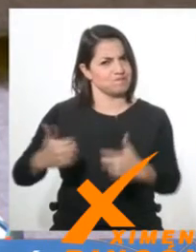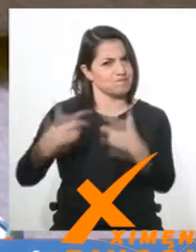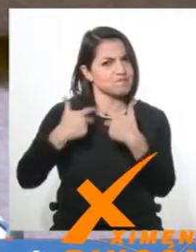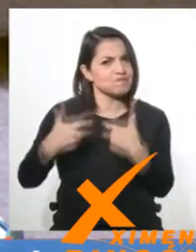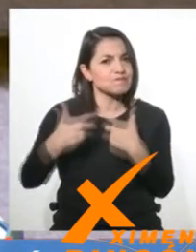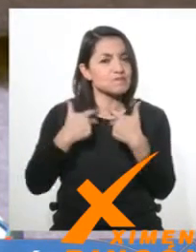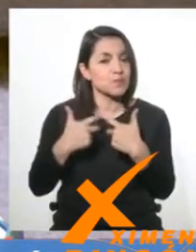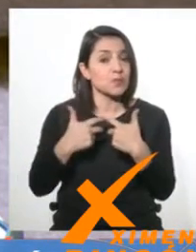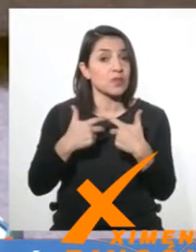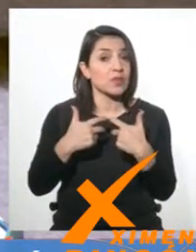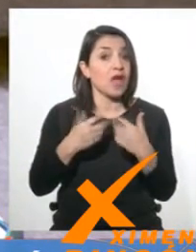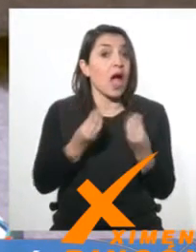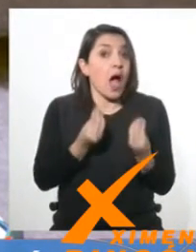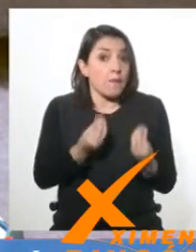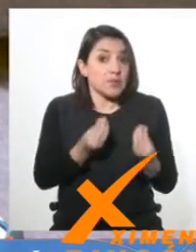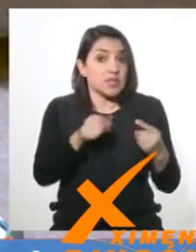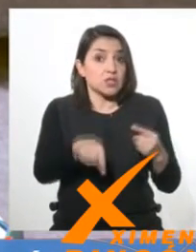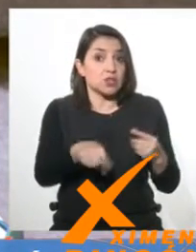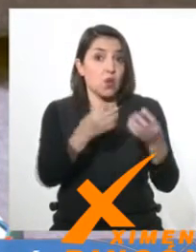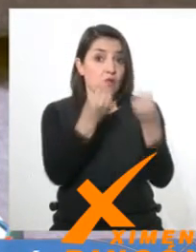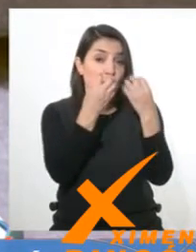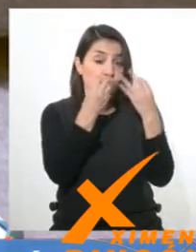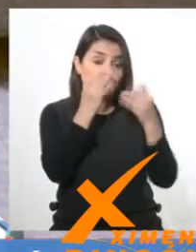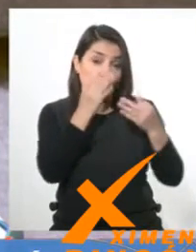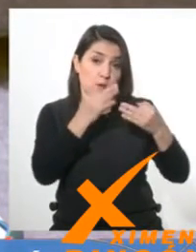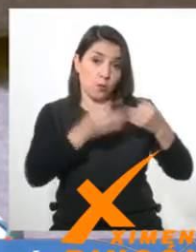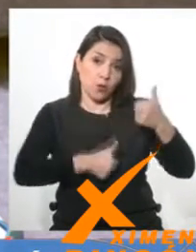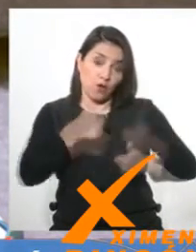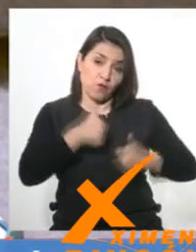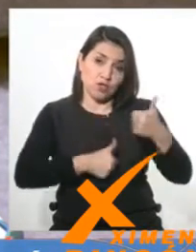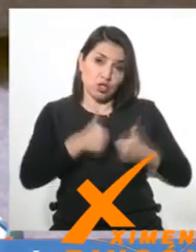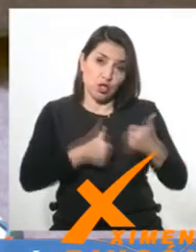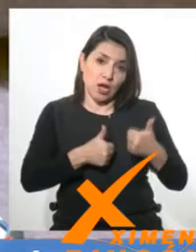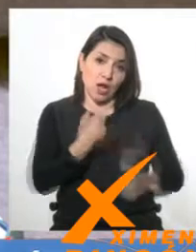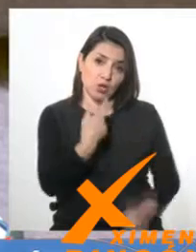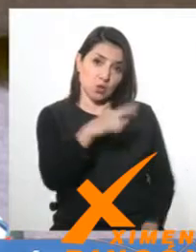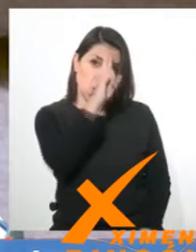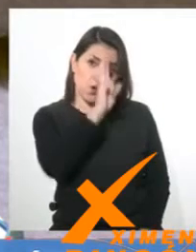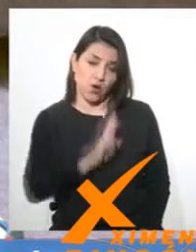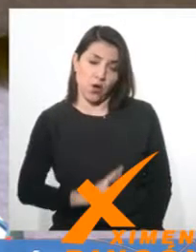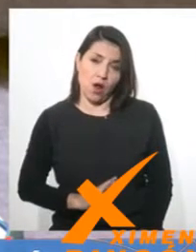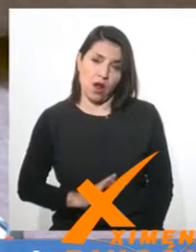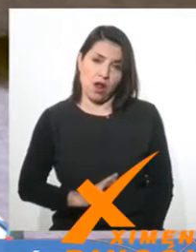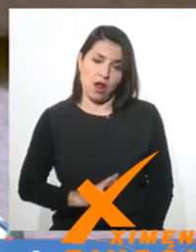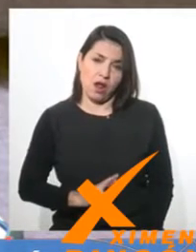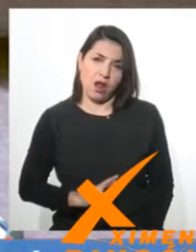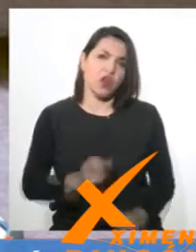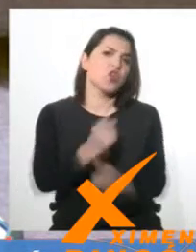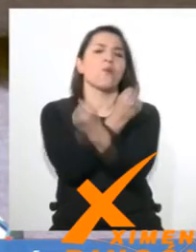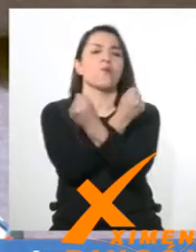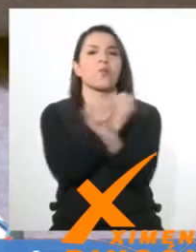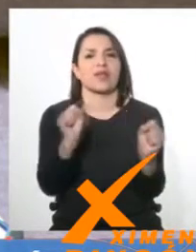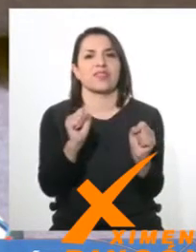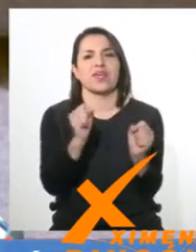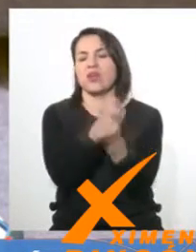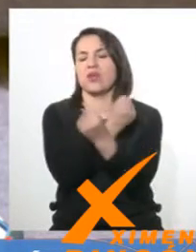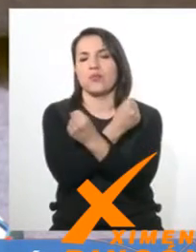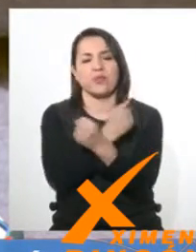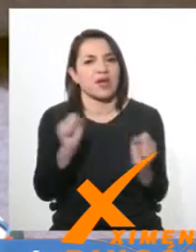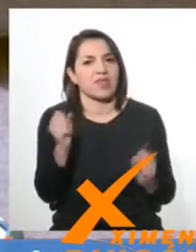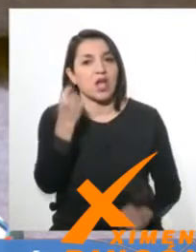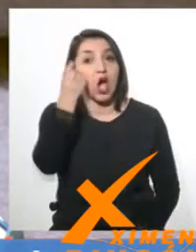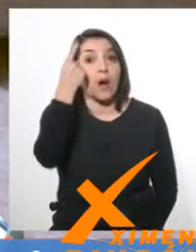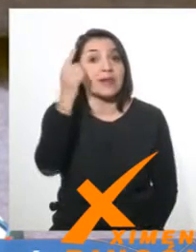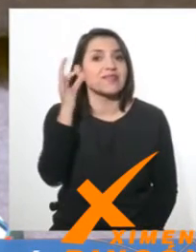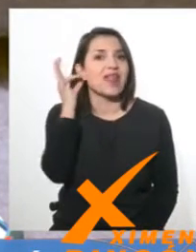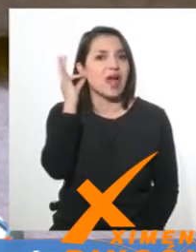formación profesional, señor presidente, y de su labor académica, no son capaces de comprender a las